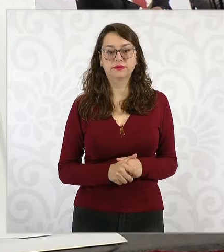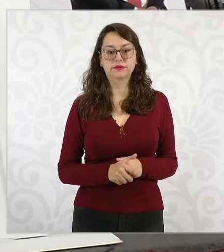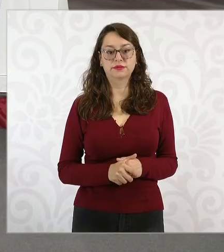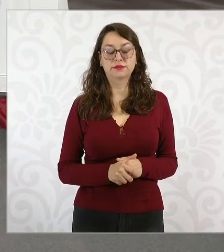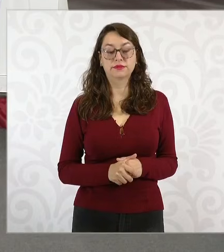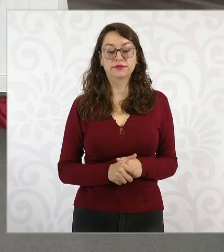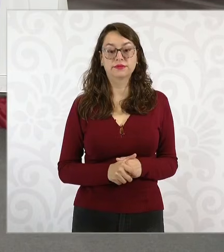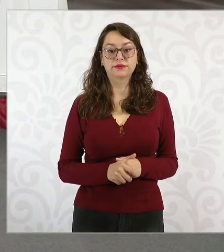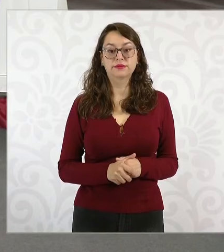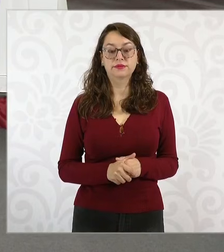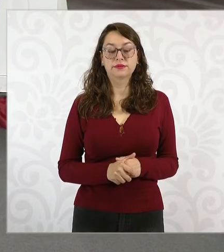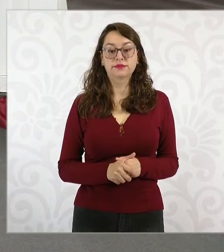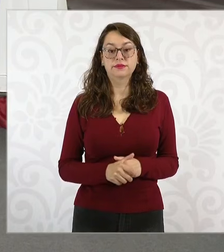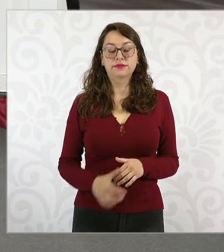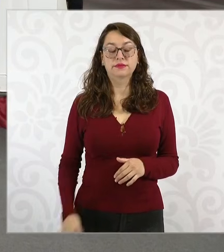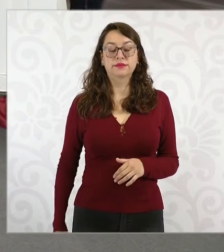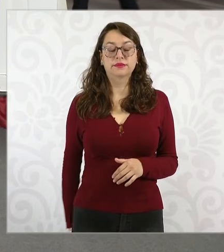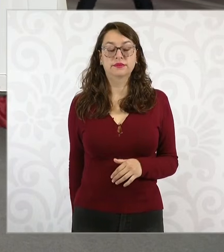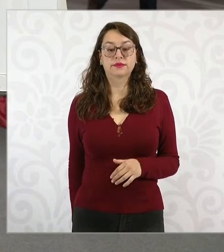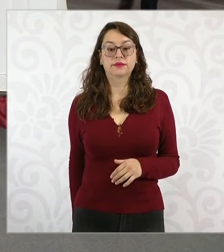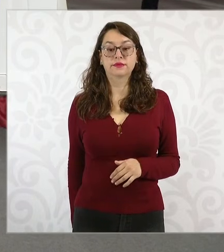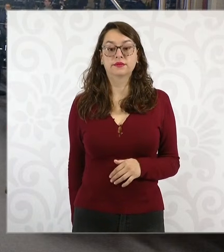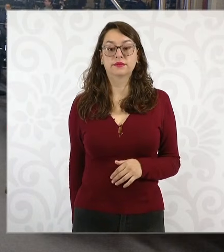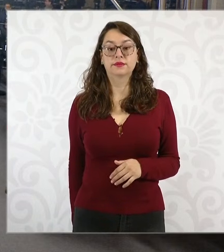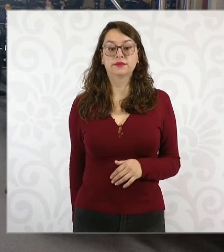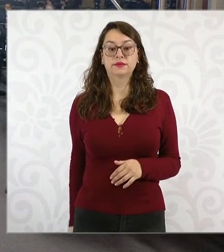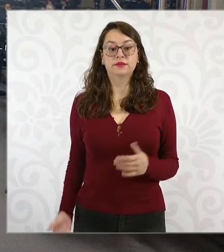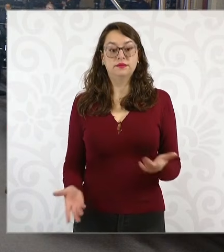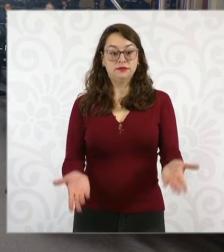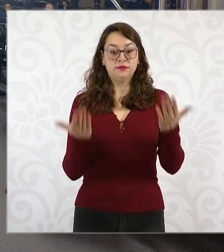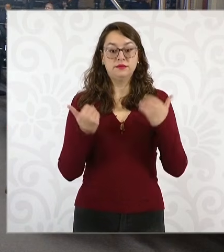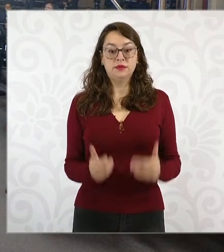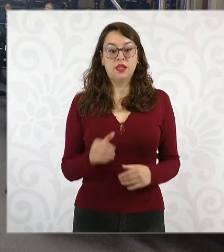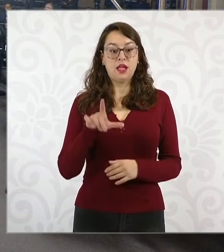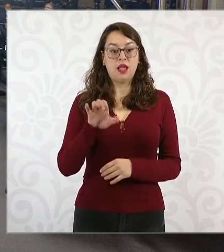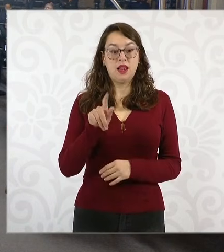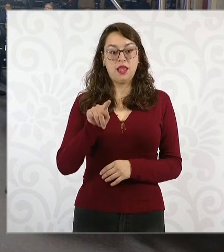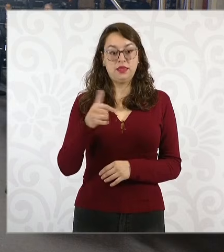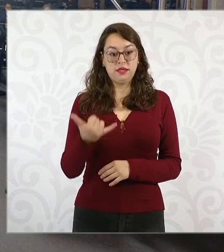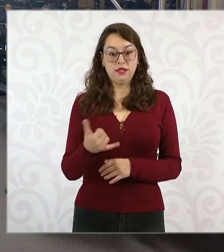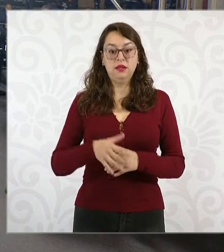Gracias, presidenta. Gracias. Adelante, Leti.